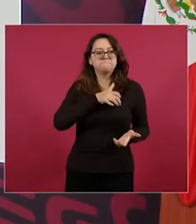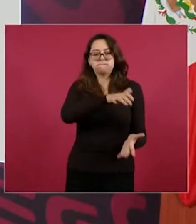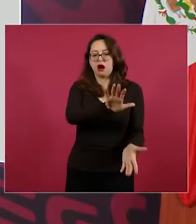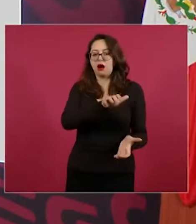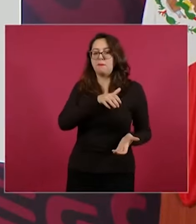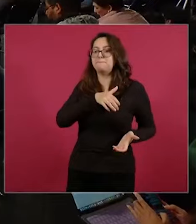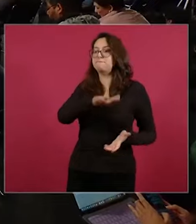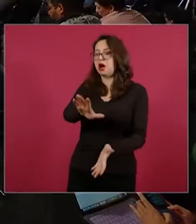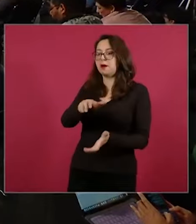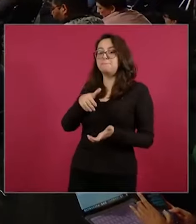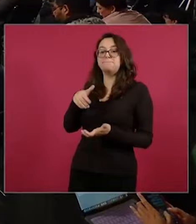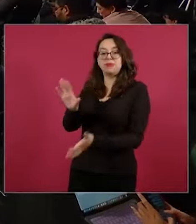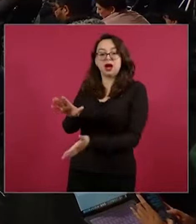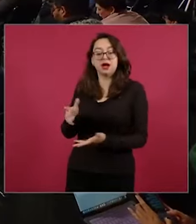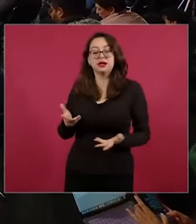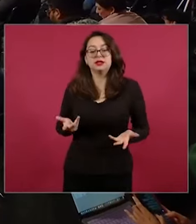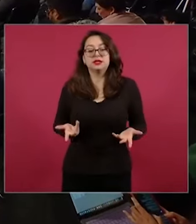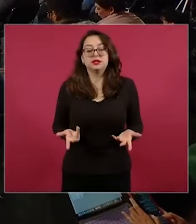entregando